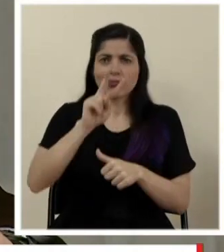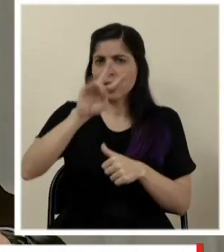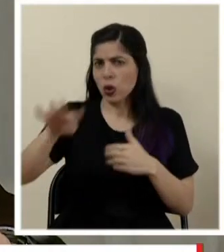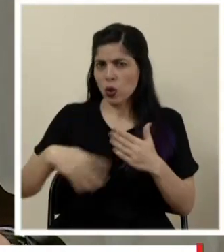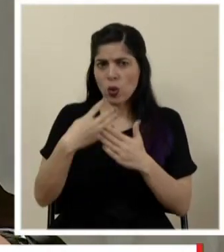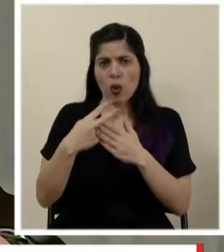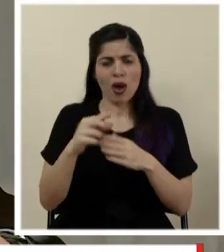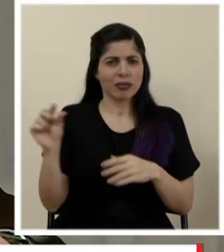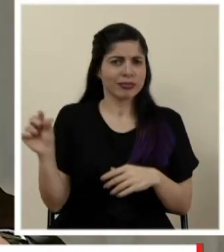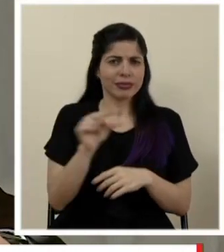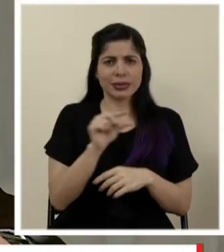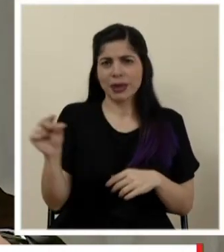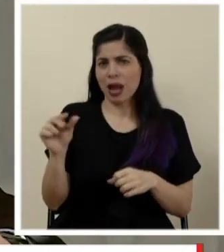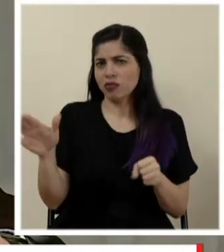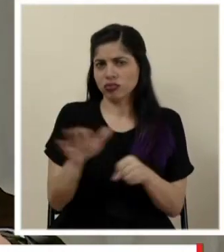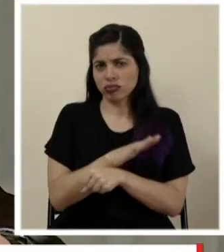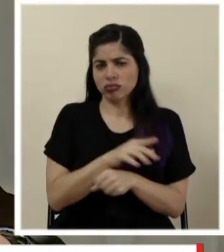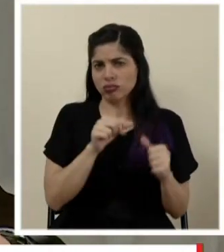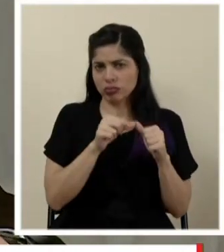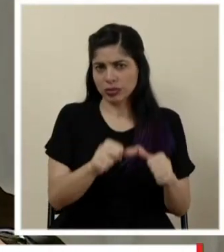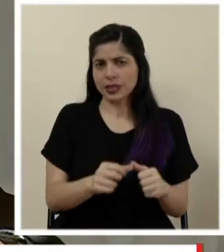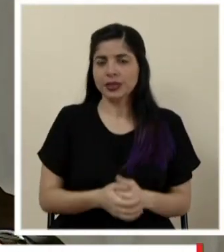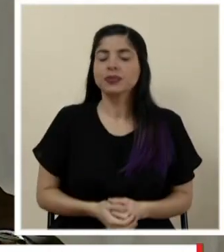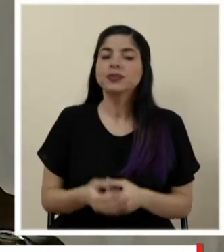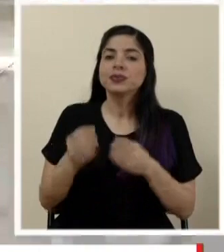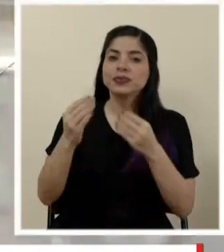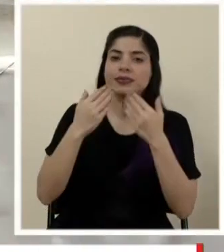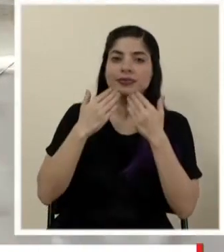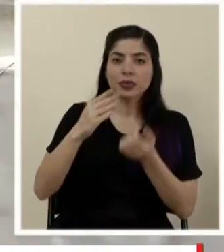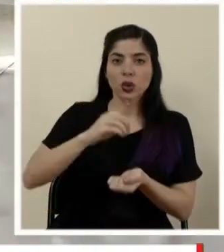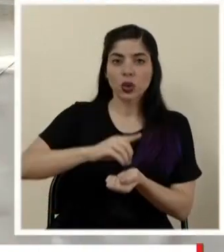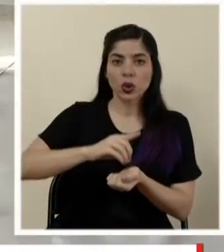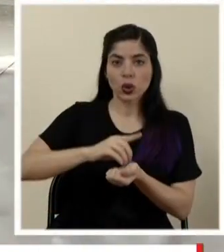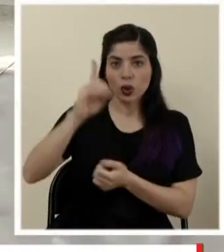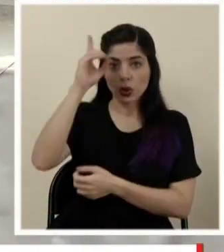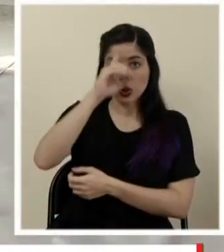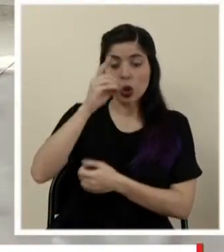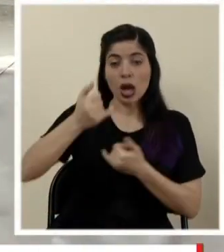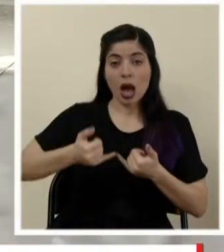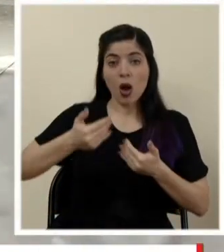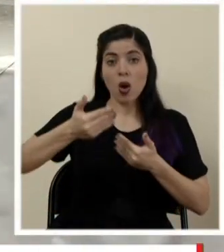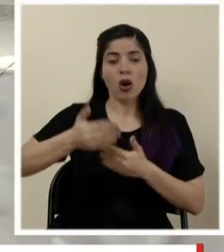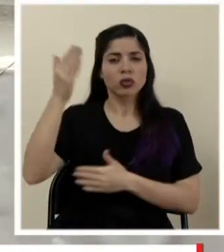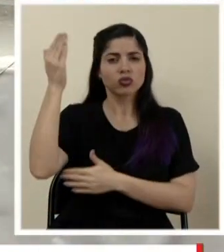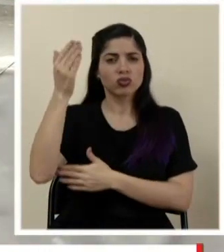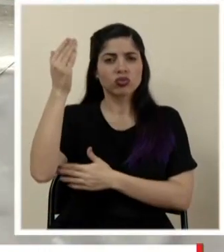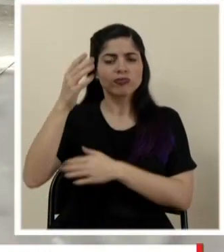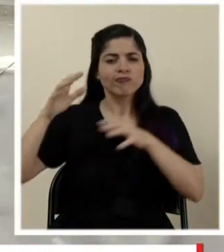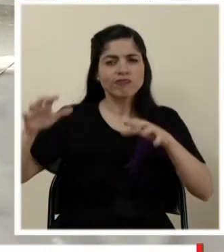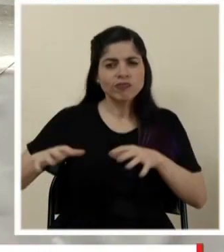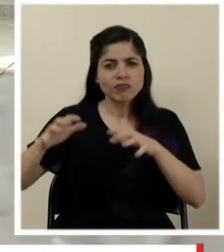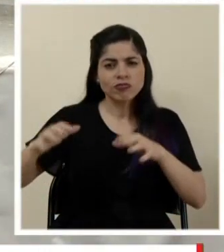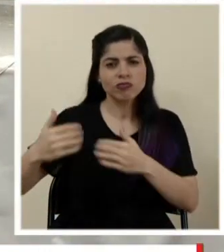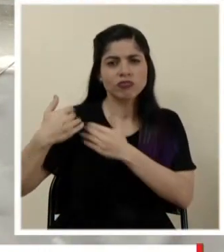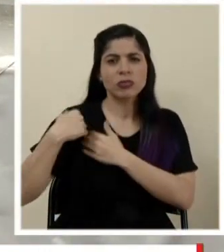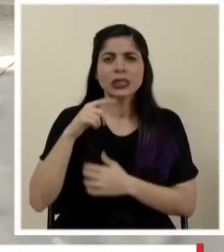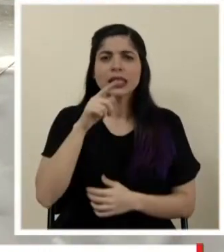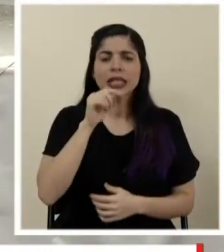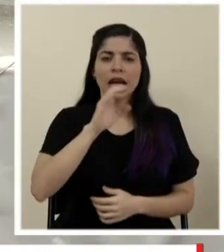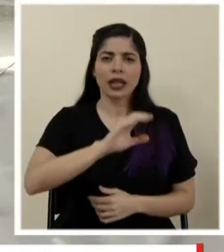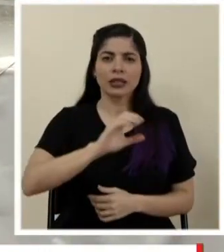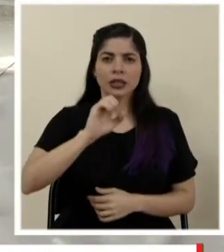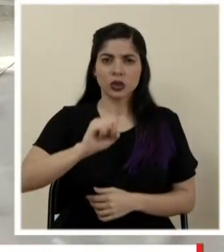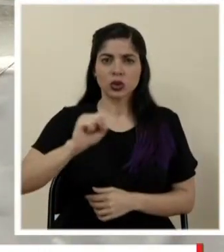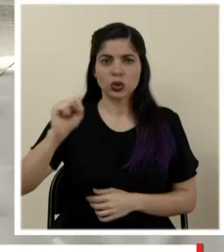horas, 7 días a la semana. Muchas gracias, doctor Salas. Escucharemos el informe de acciones de la Caja Costarricense de